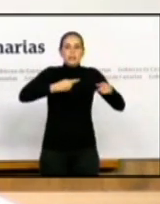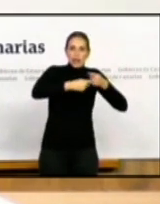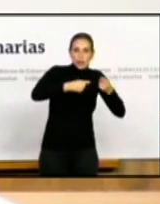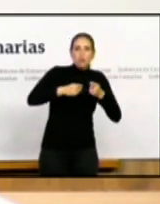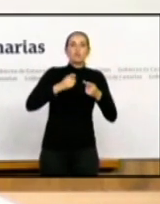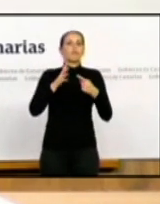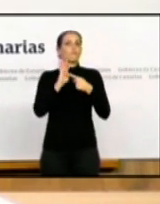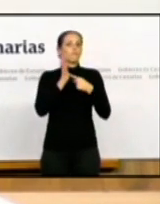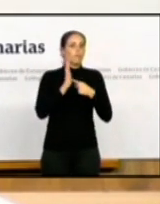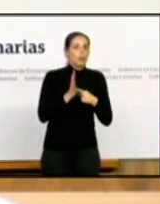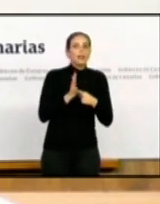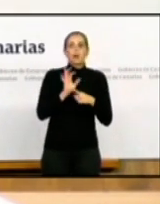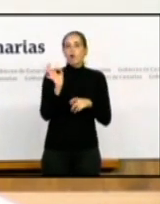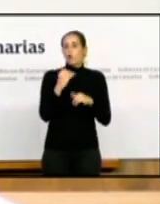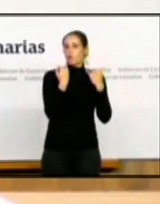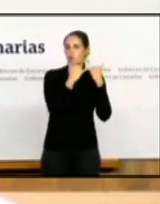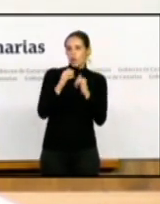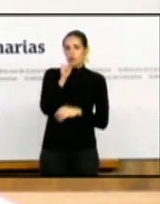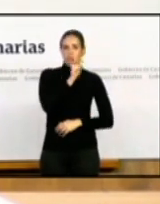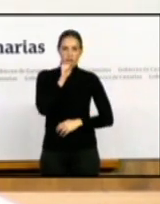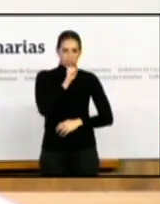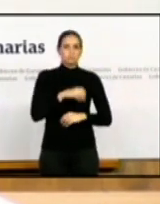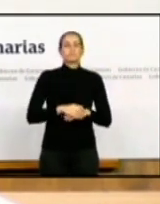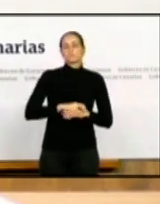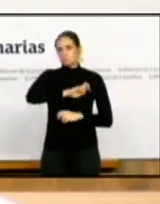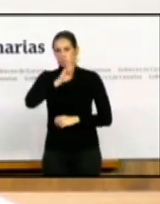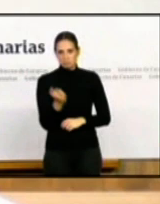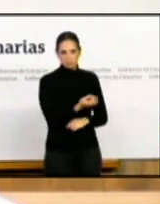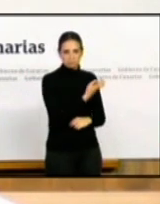ferias, verbenas, etc.